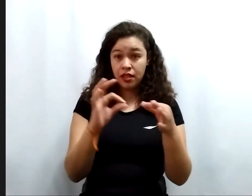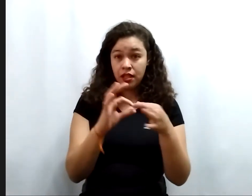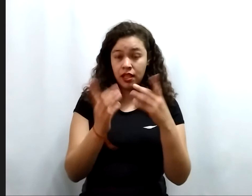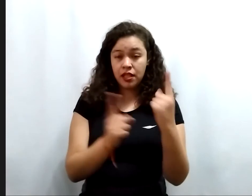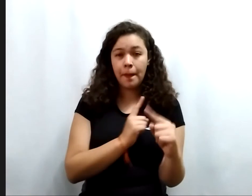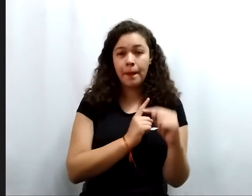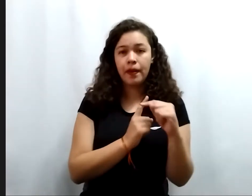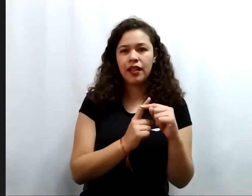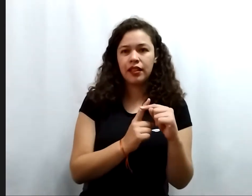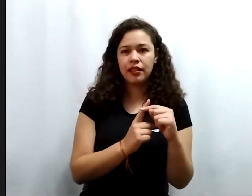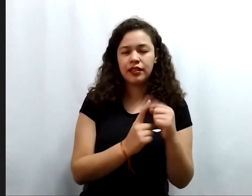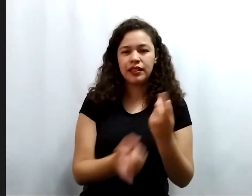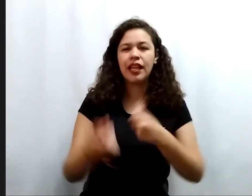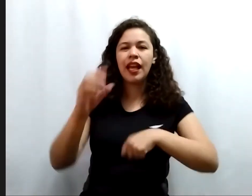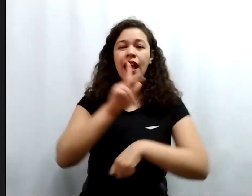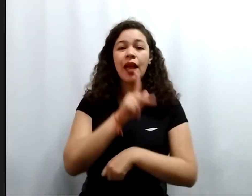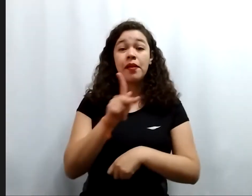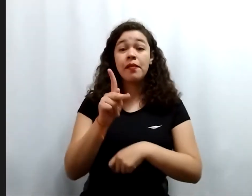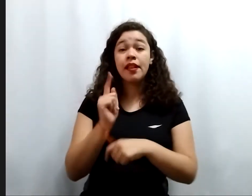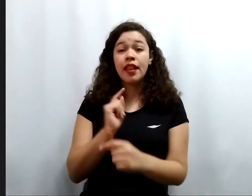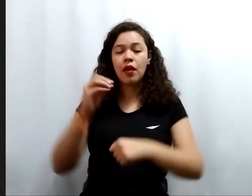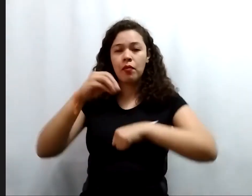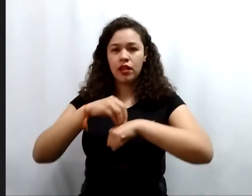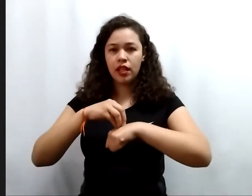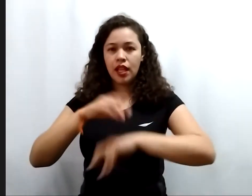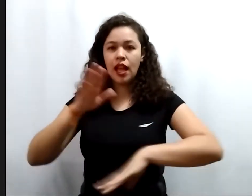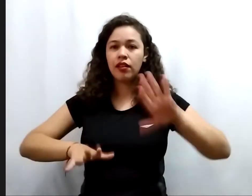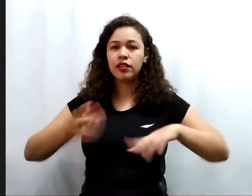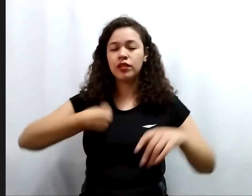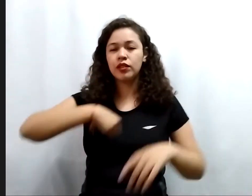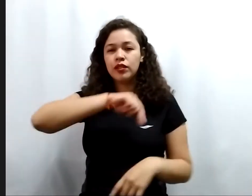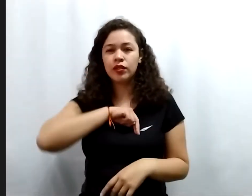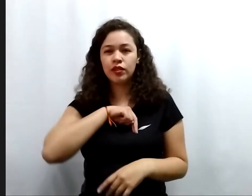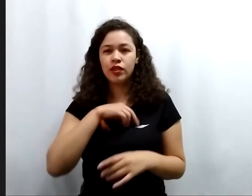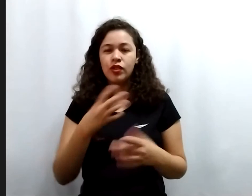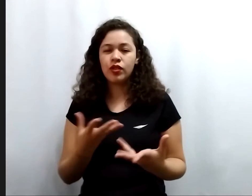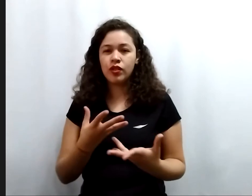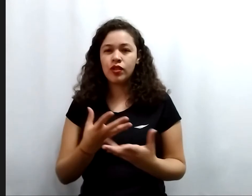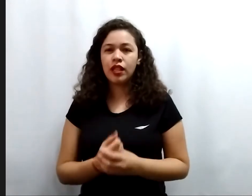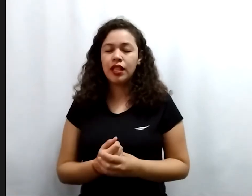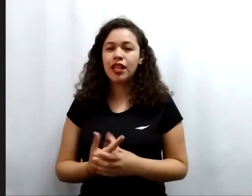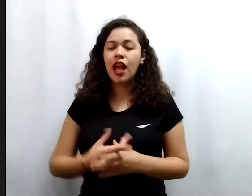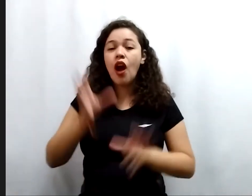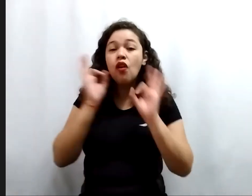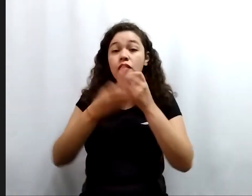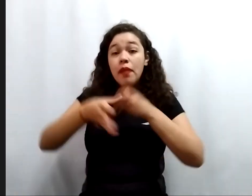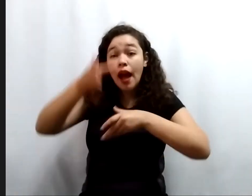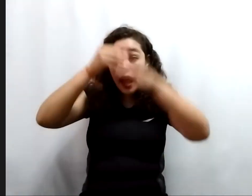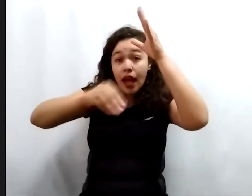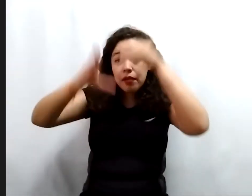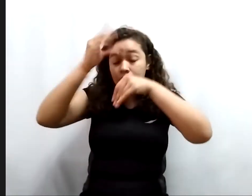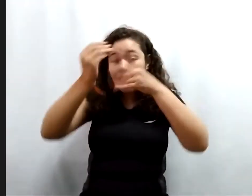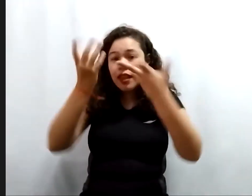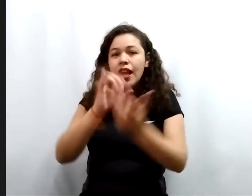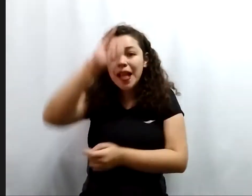lo que viene en la diapositiva. El problema de muchos de nosotros es que nuestro estilo de aprendizaje a veces es un tanto